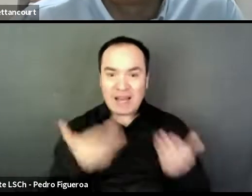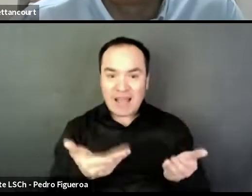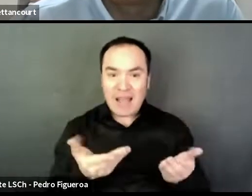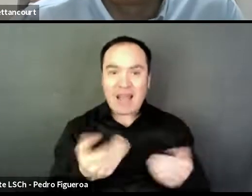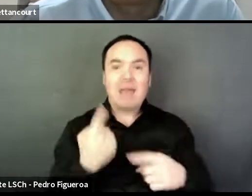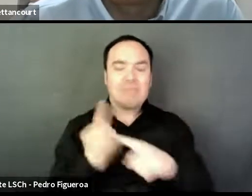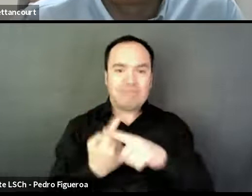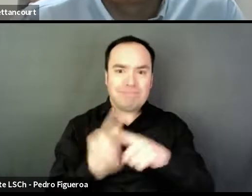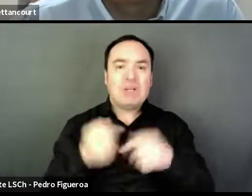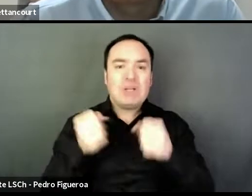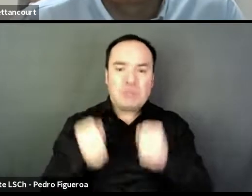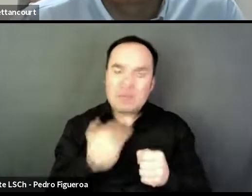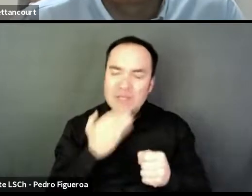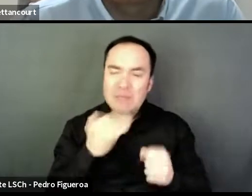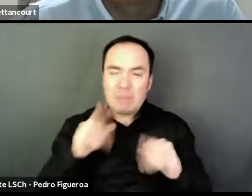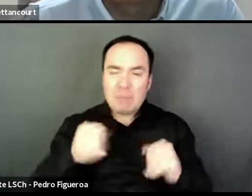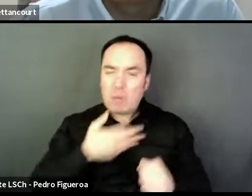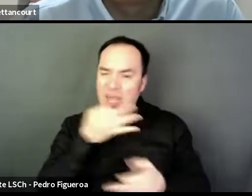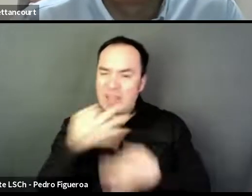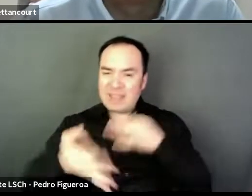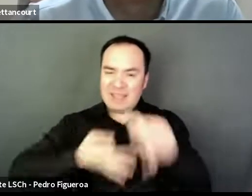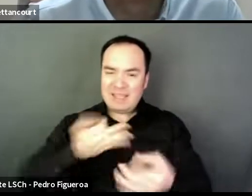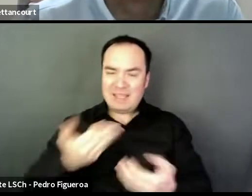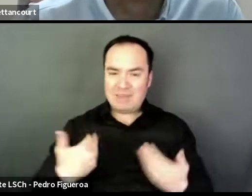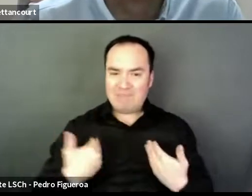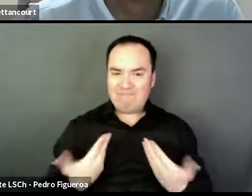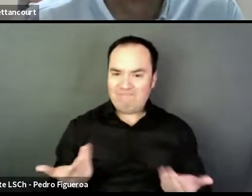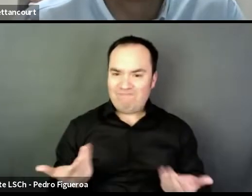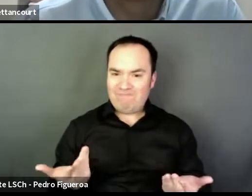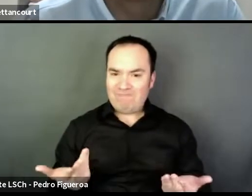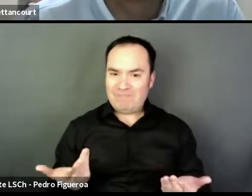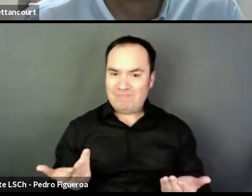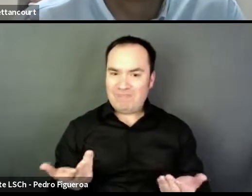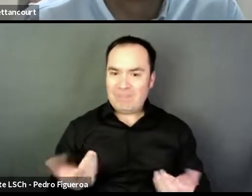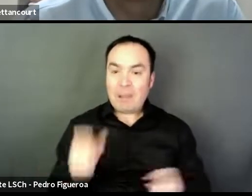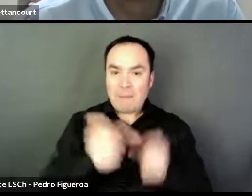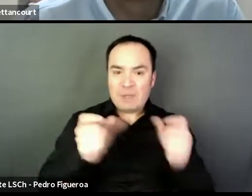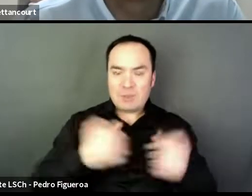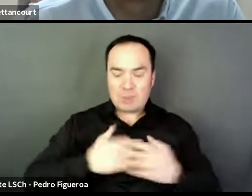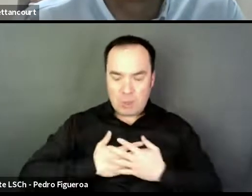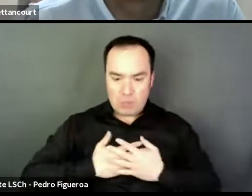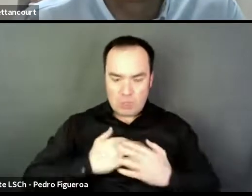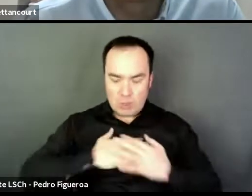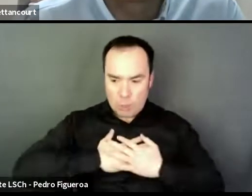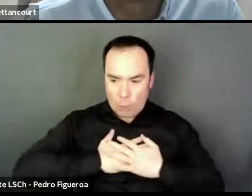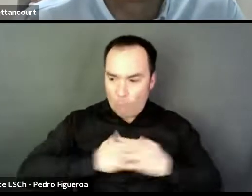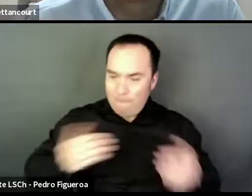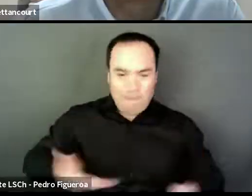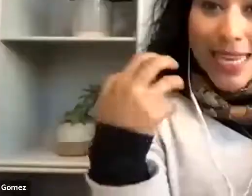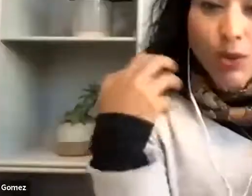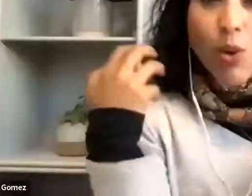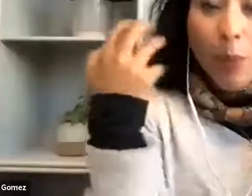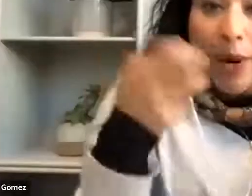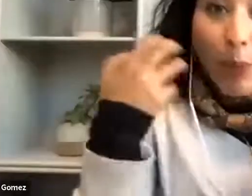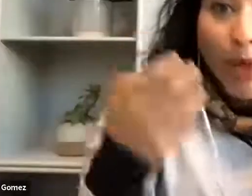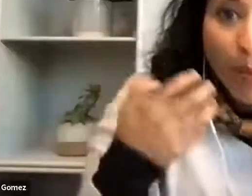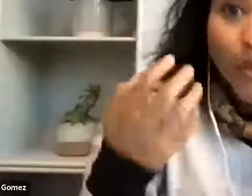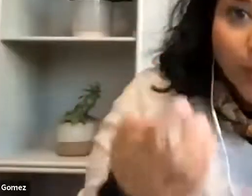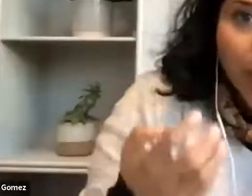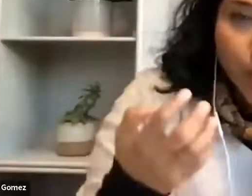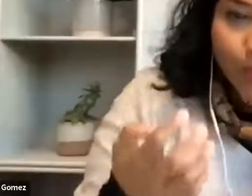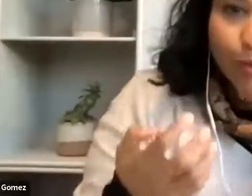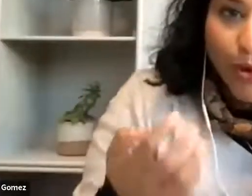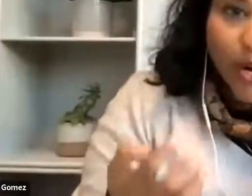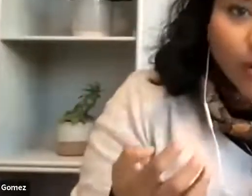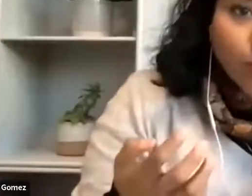parte que traía yo en la en mi presentación sobre la motivación intrínseca y y otras variables que tenemos como para poder